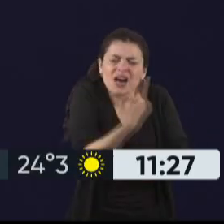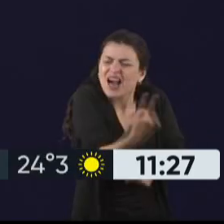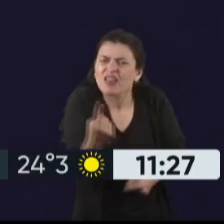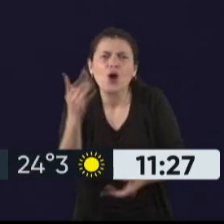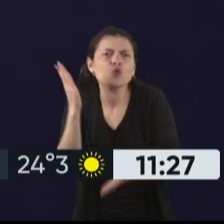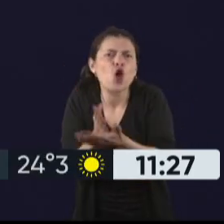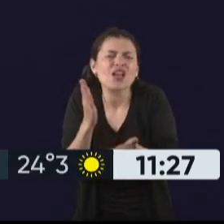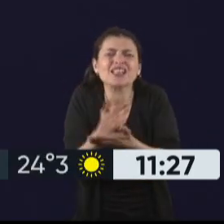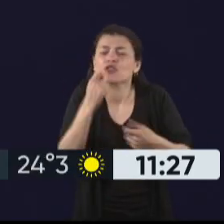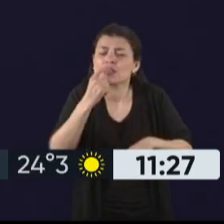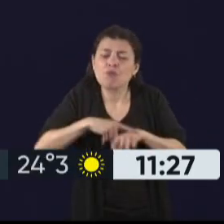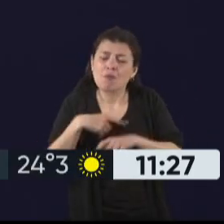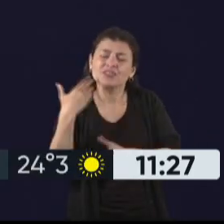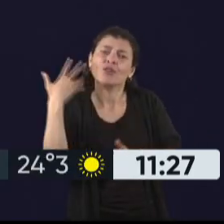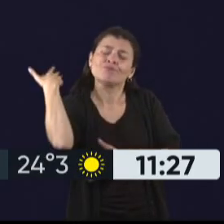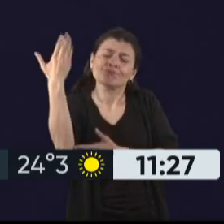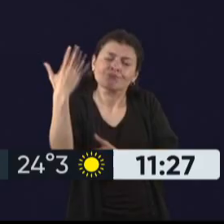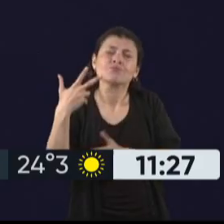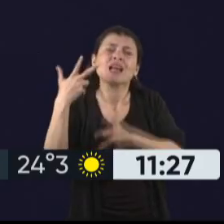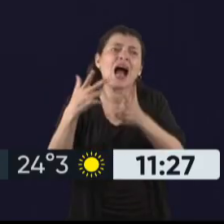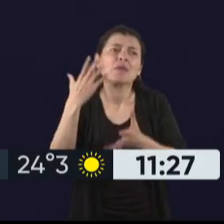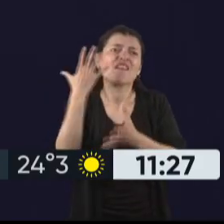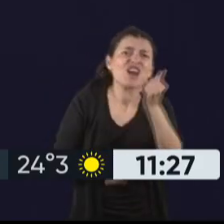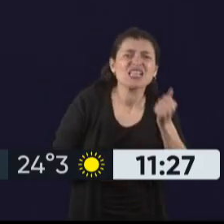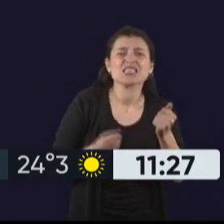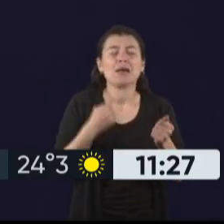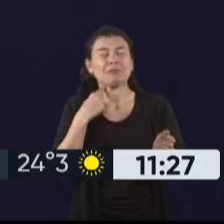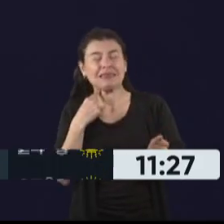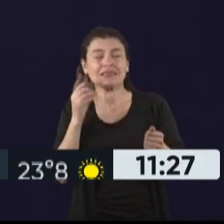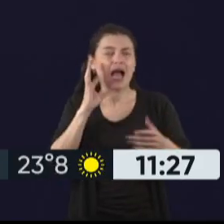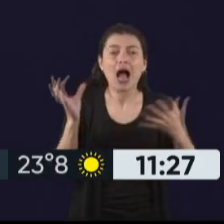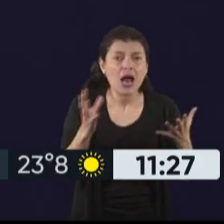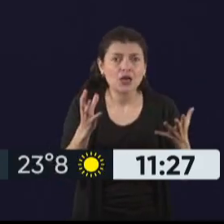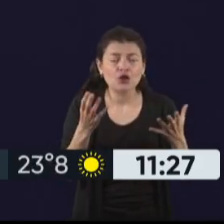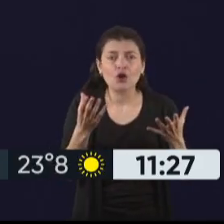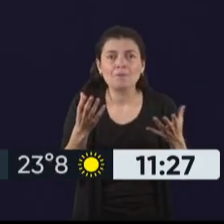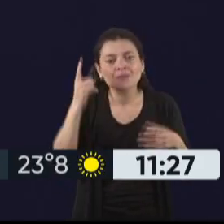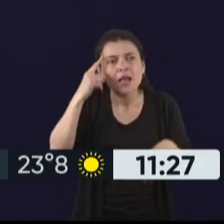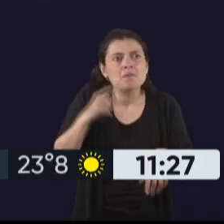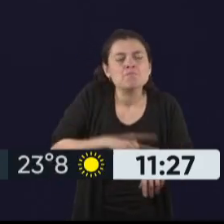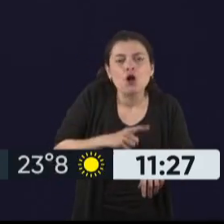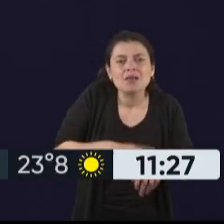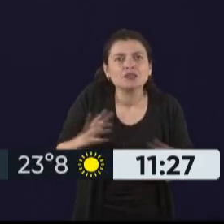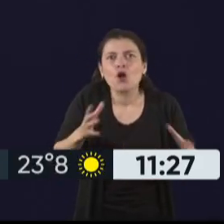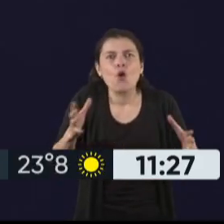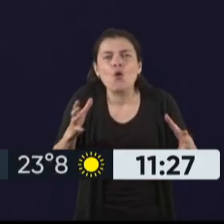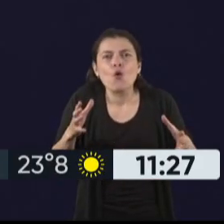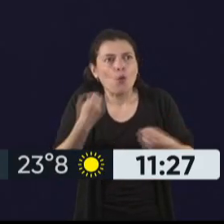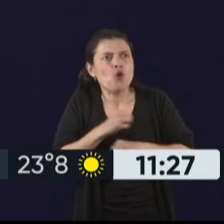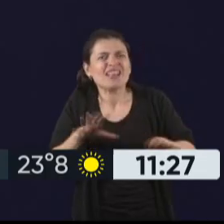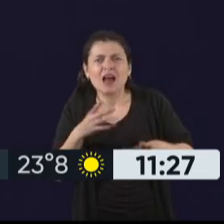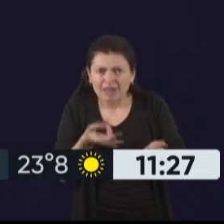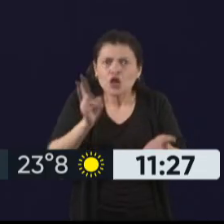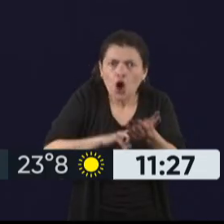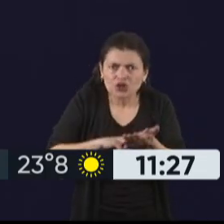si damos una declaración, en equivocarnos y en tal vez en ese momento no pensar que una respuesta es la más